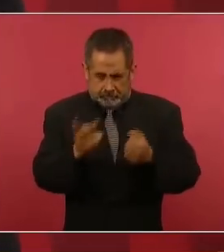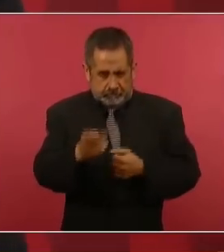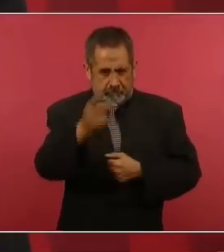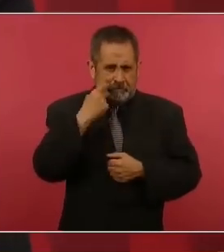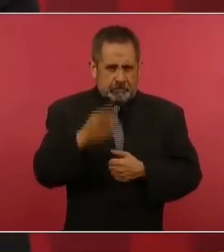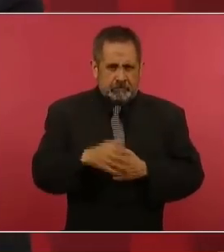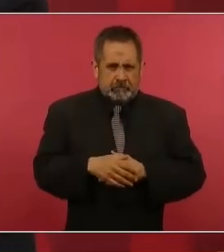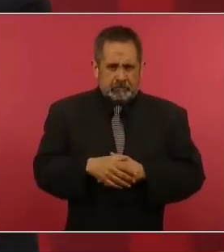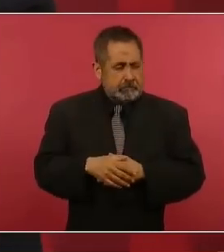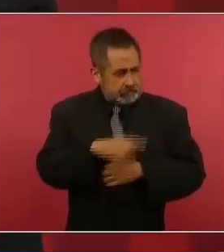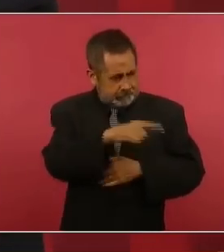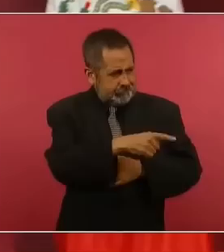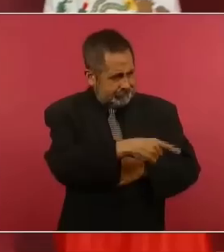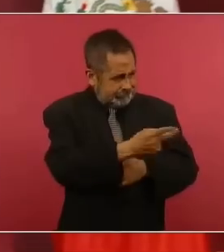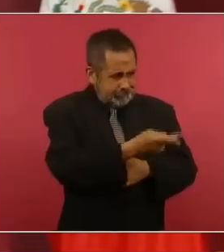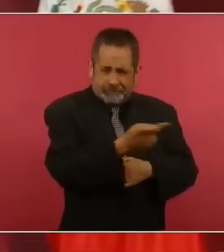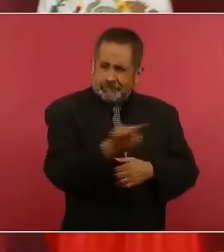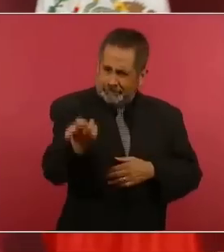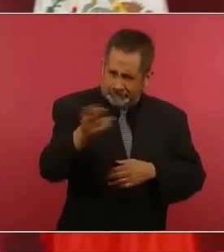a estos médicos,